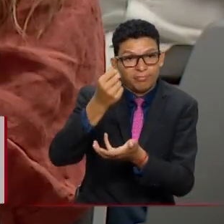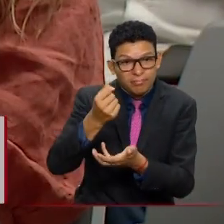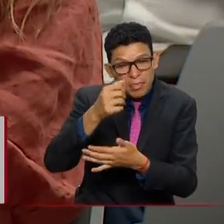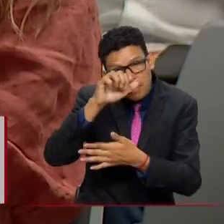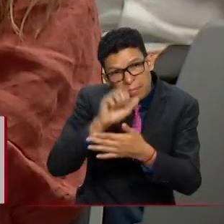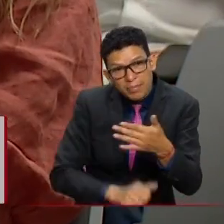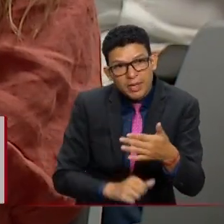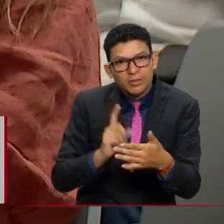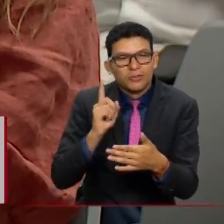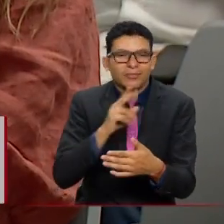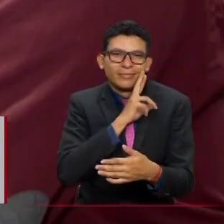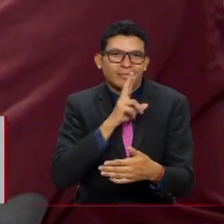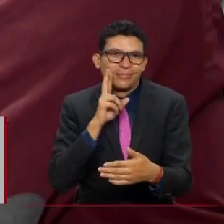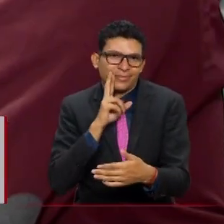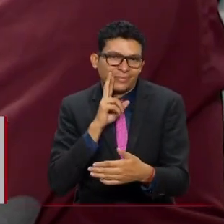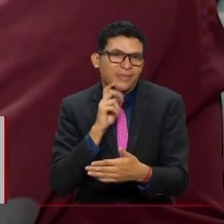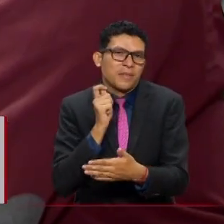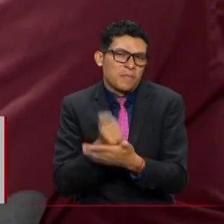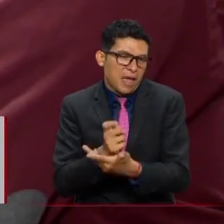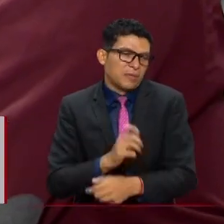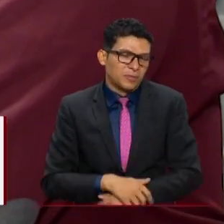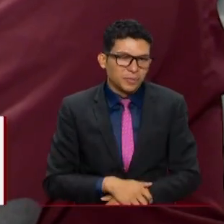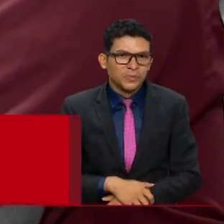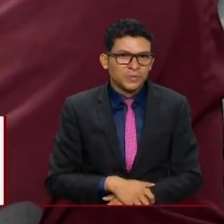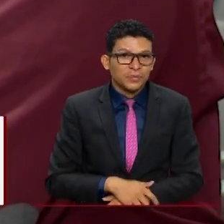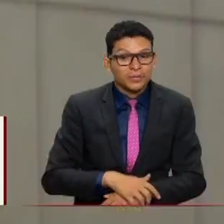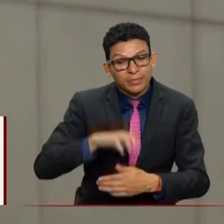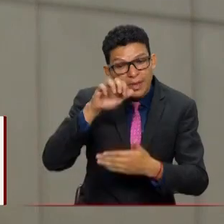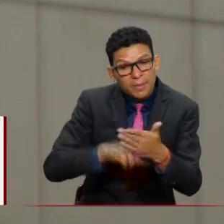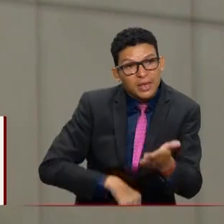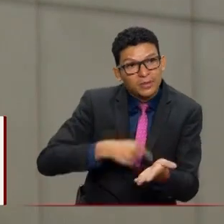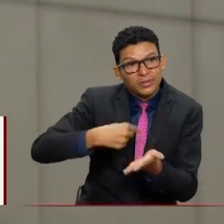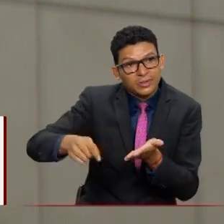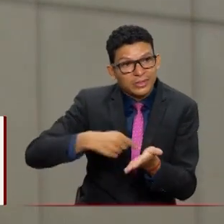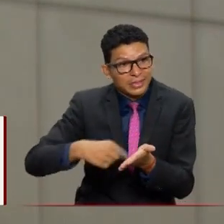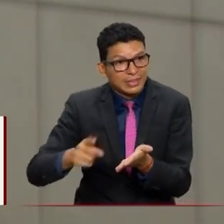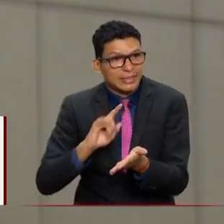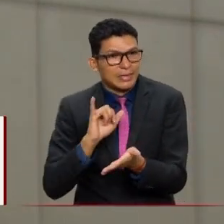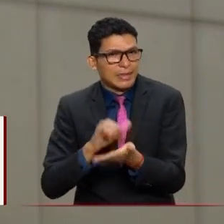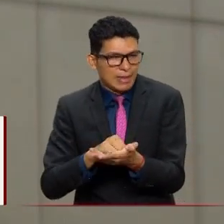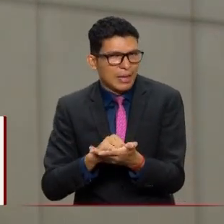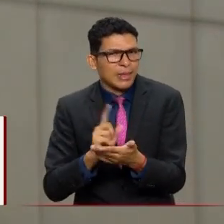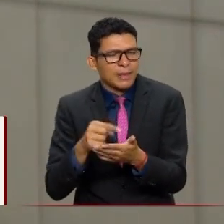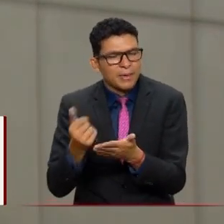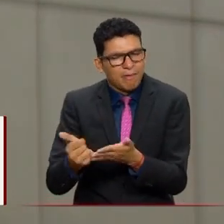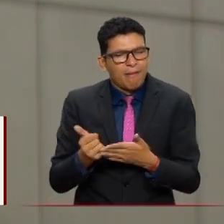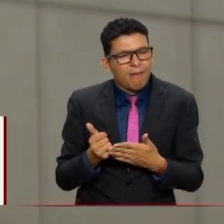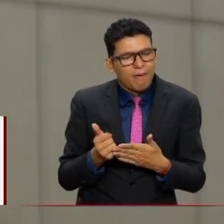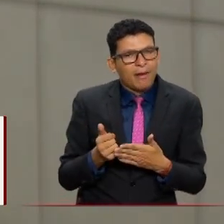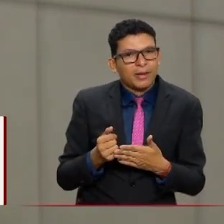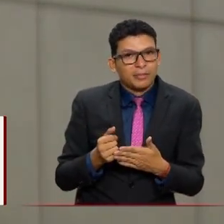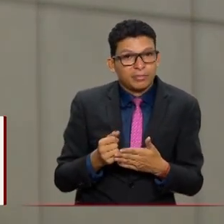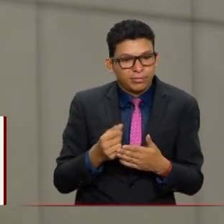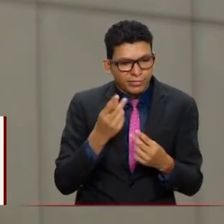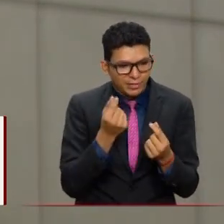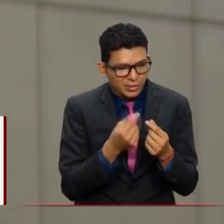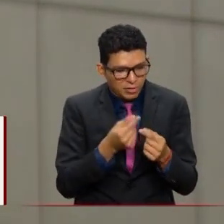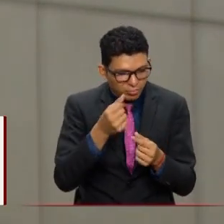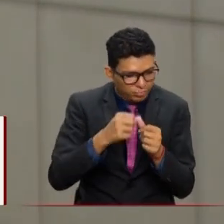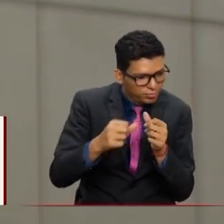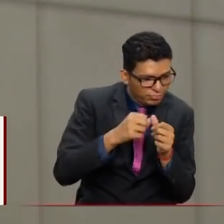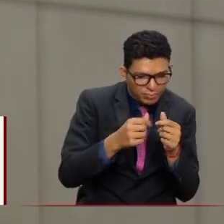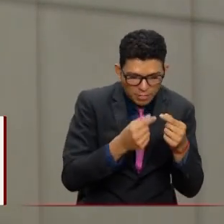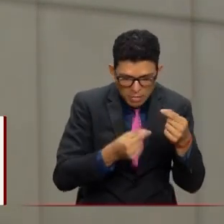comisión a los restaurantes. Reducen los costos y gastos en ese sentido, pero también nos ayuda al flujo de caja a tener pues como